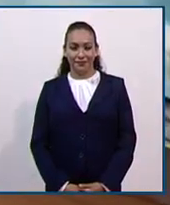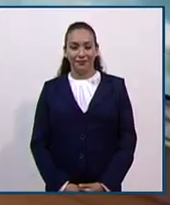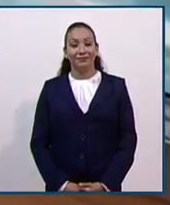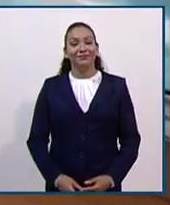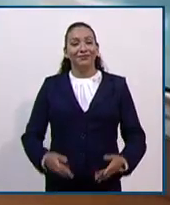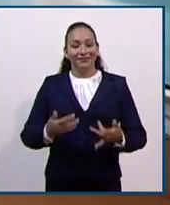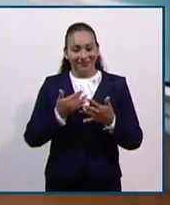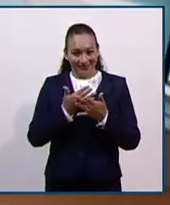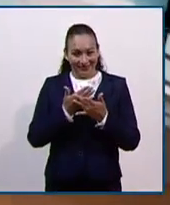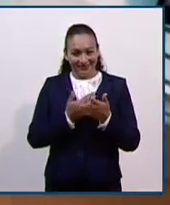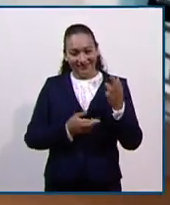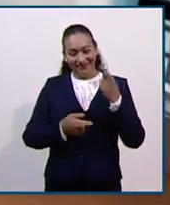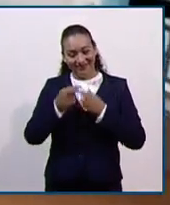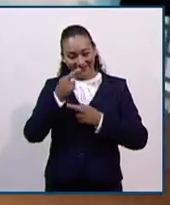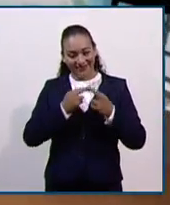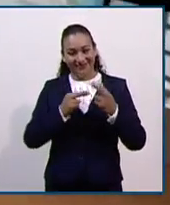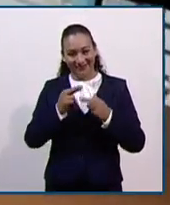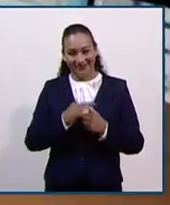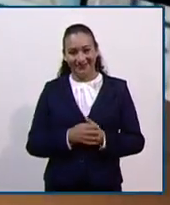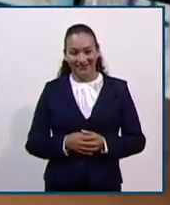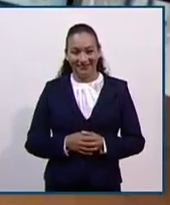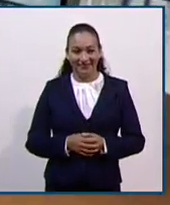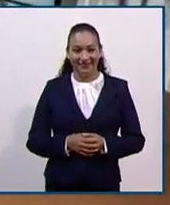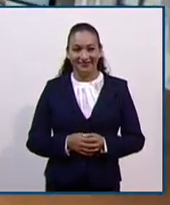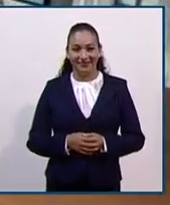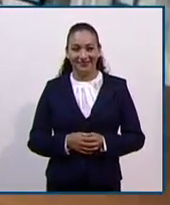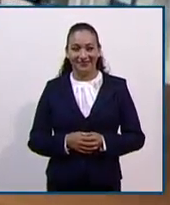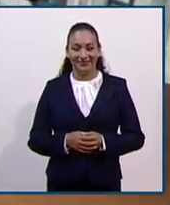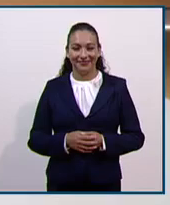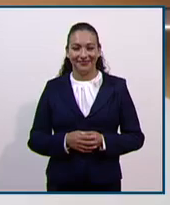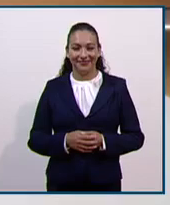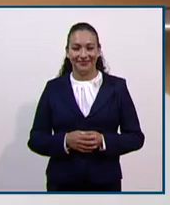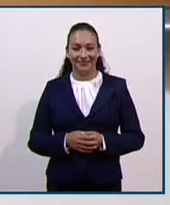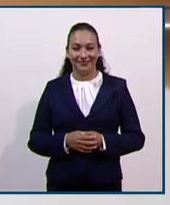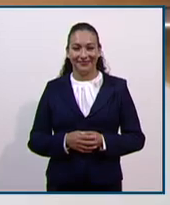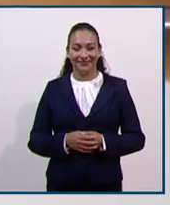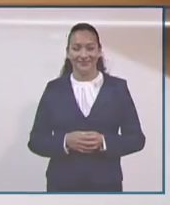Vámonos a unos mensajes y regresamos con más información.